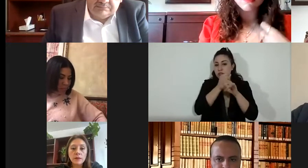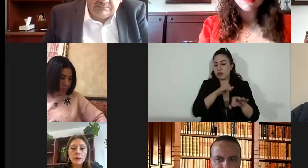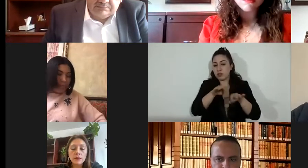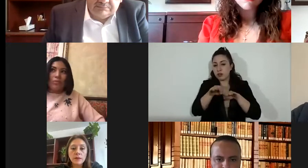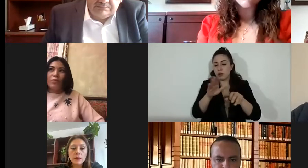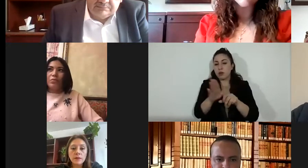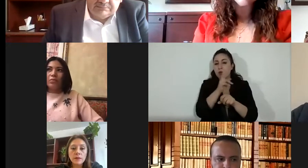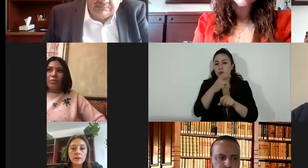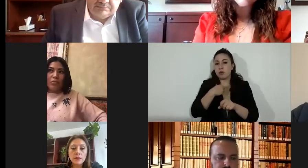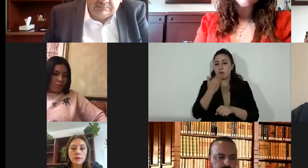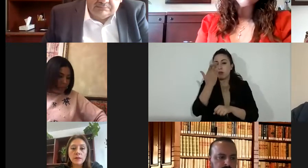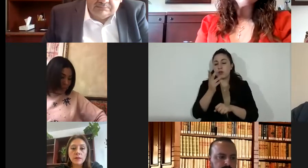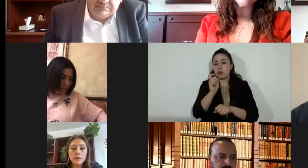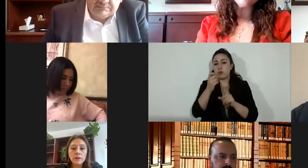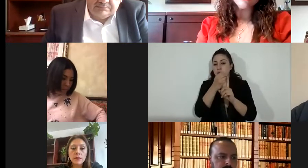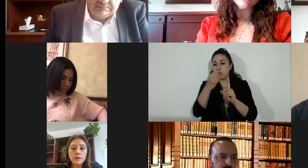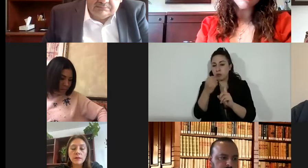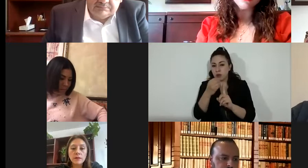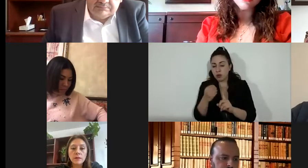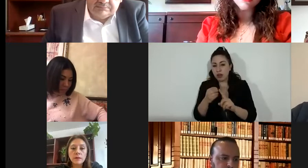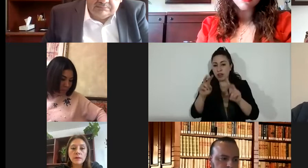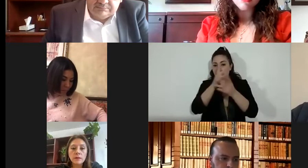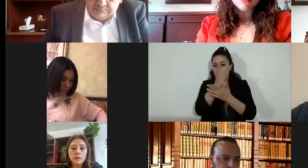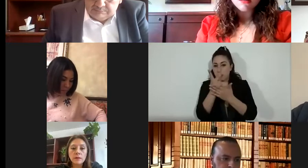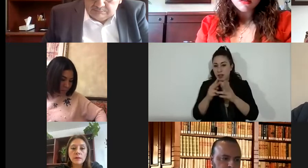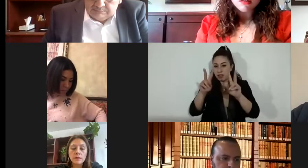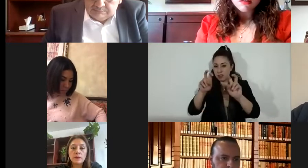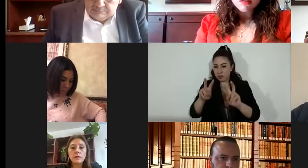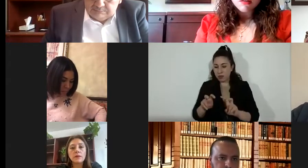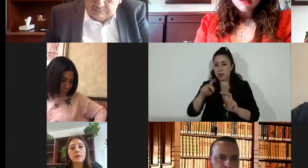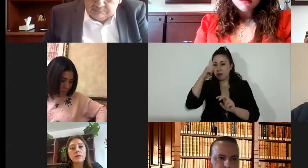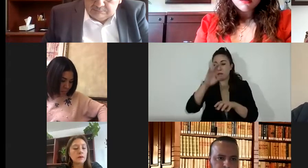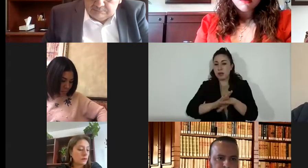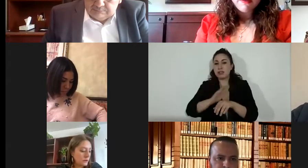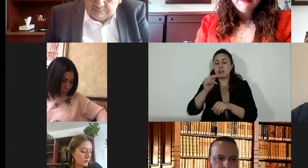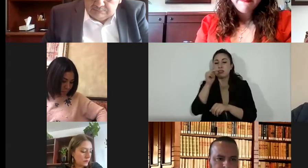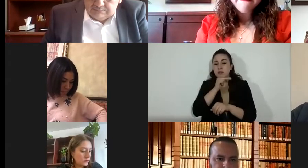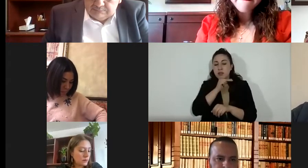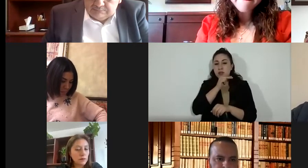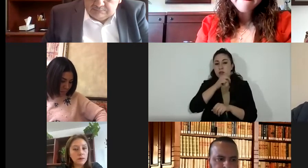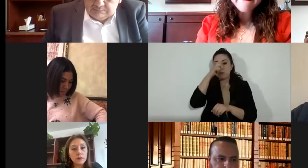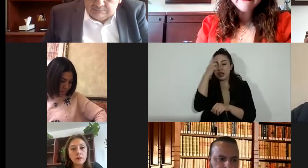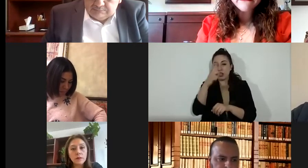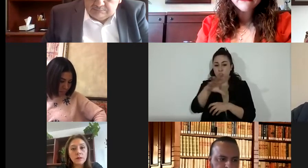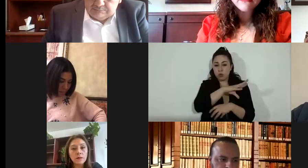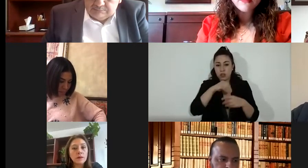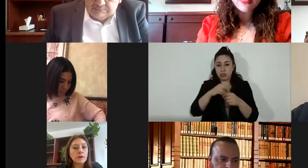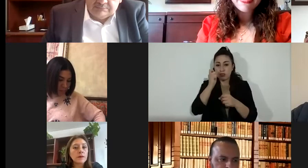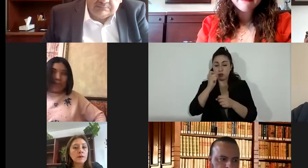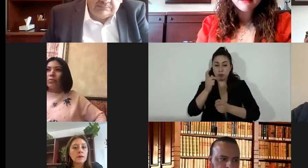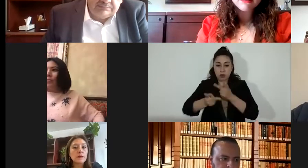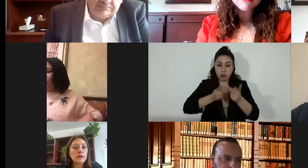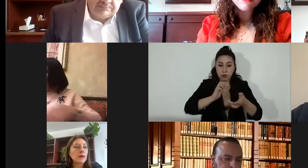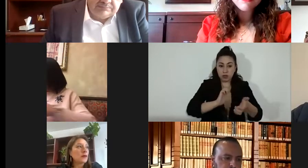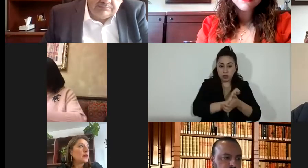darle un formato mucho más ágil para que podamos resolver de manera profunda las dudas que les